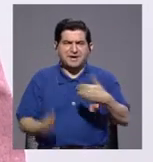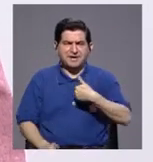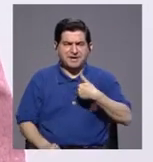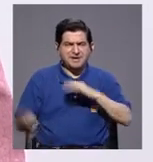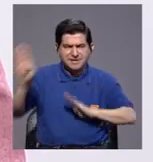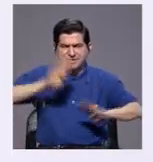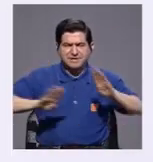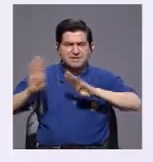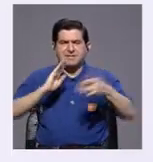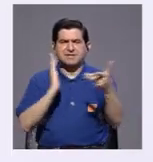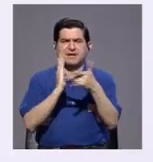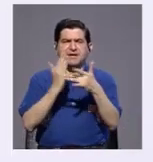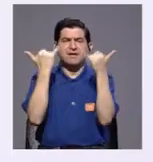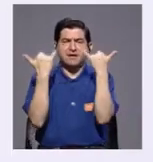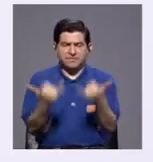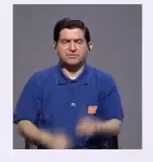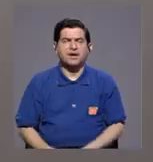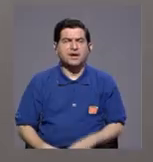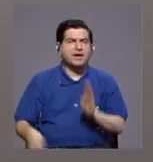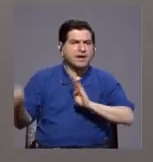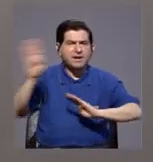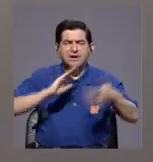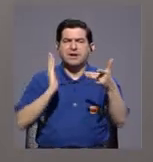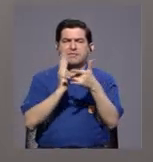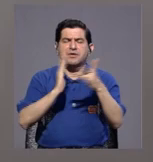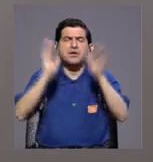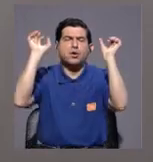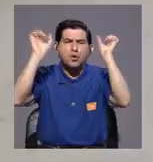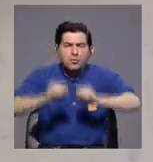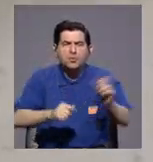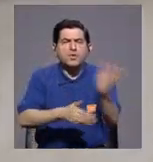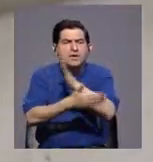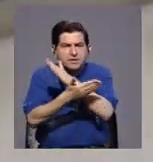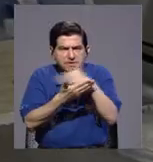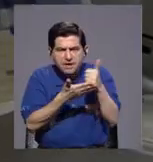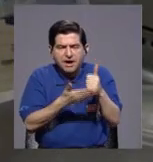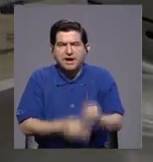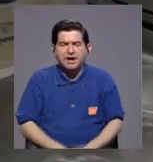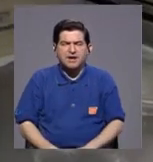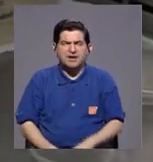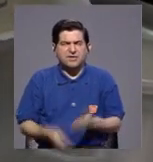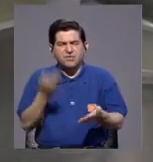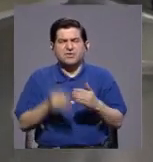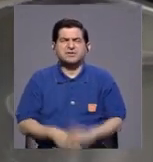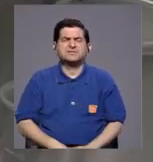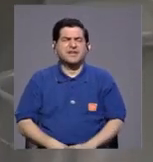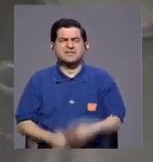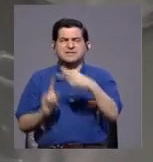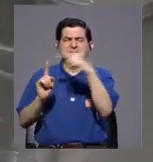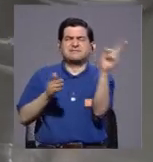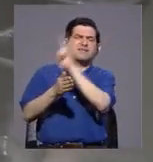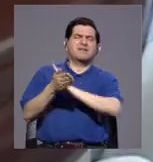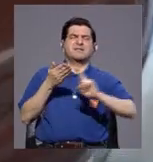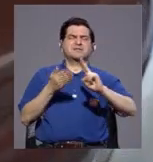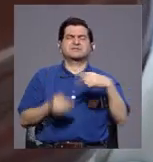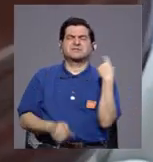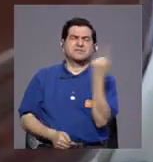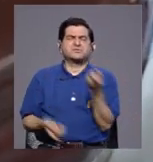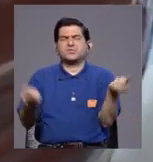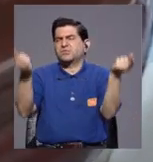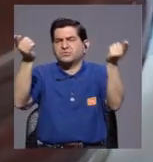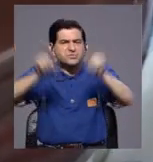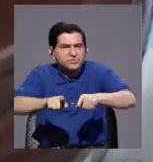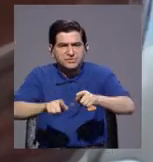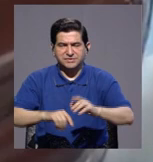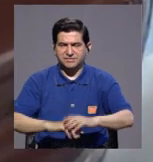la actualidad la biotecnología para muchas personas puede ser algo que es muy académico o que solamente se da en las